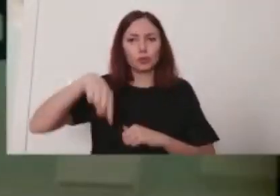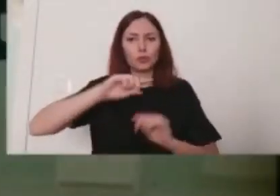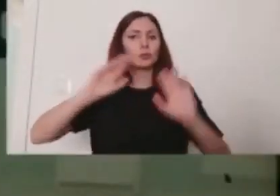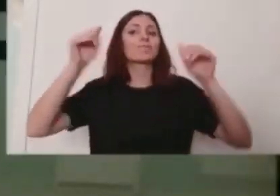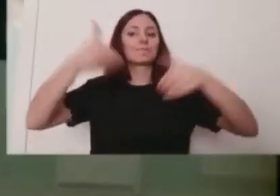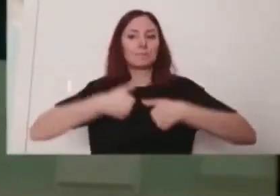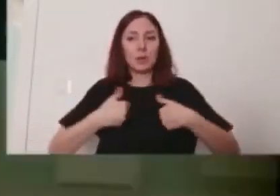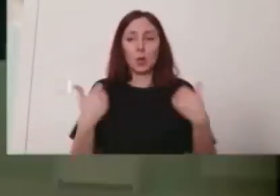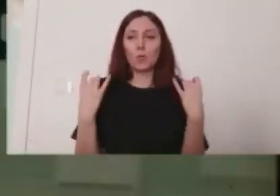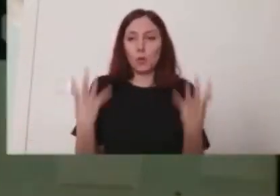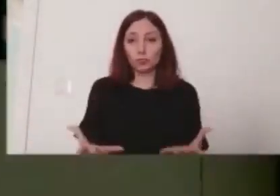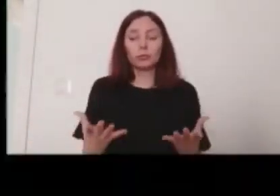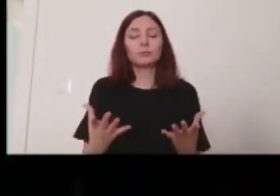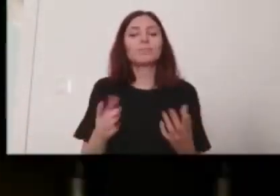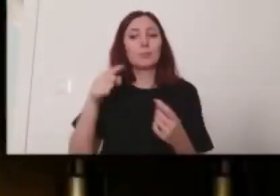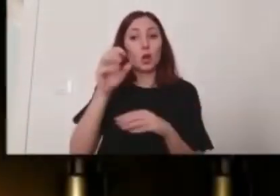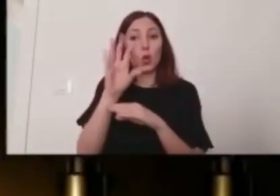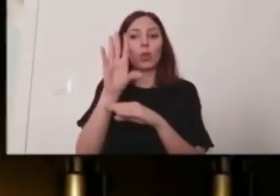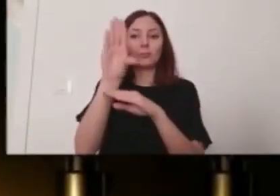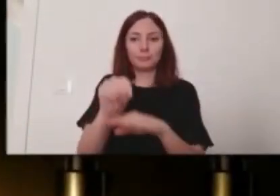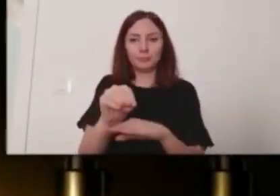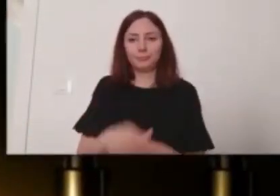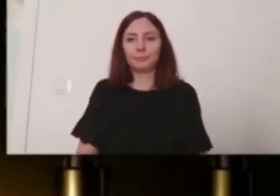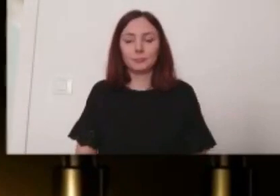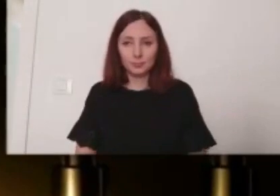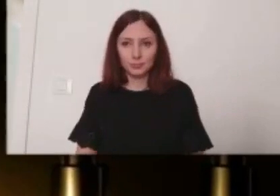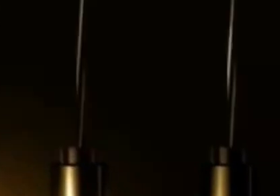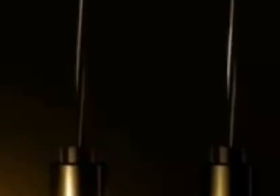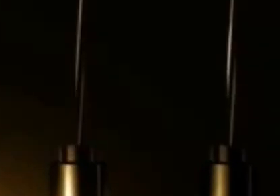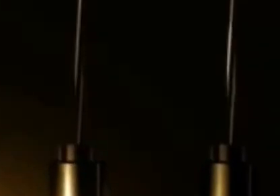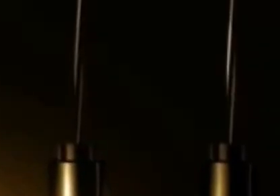Regresaremos pronto y apagaremos esta luz.